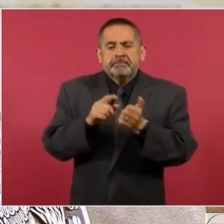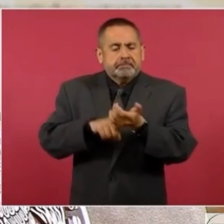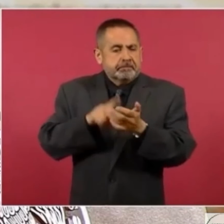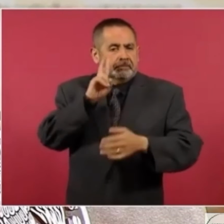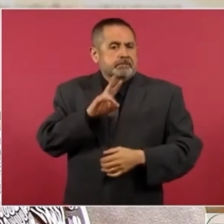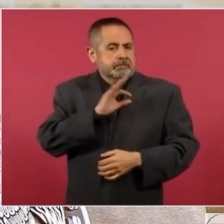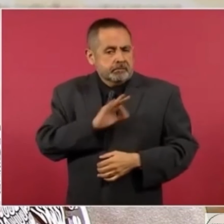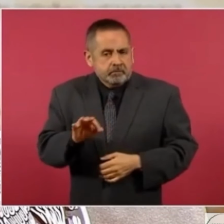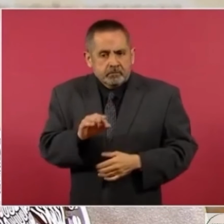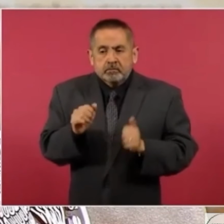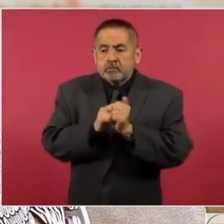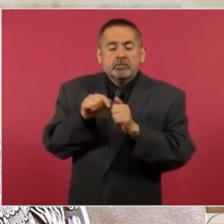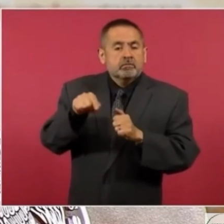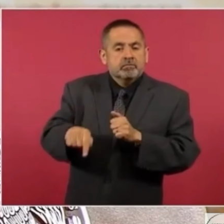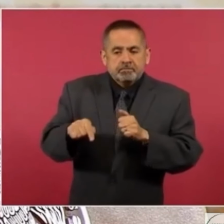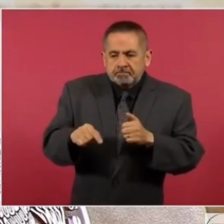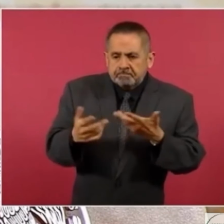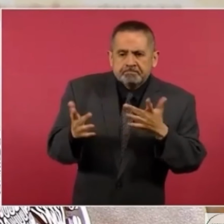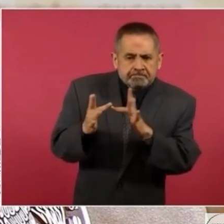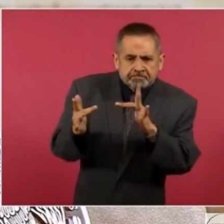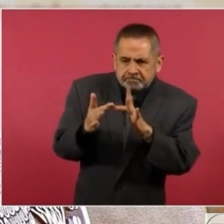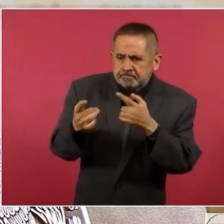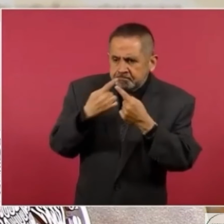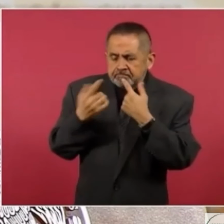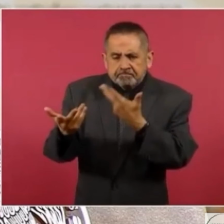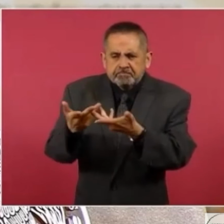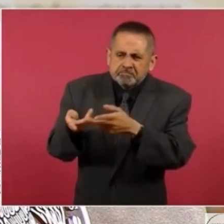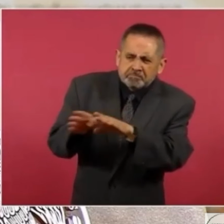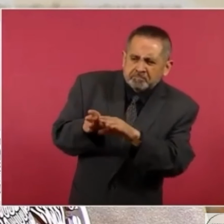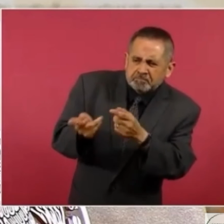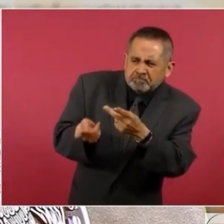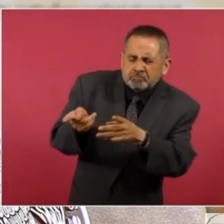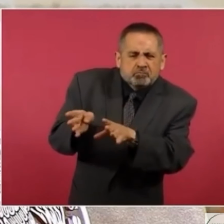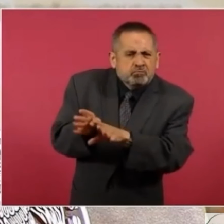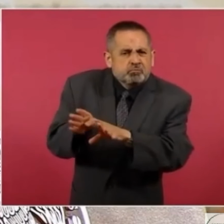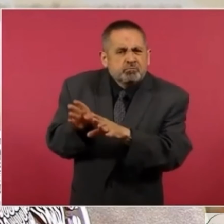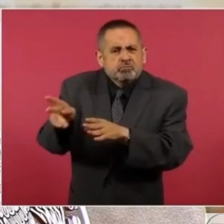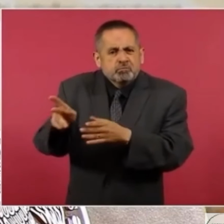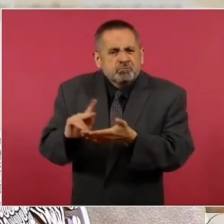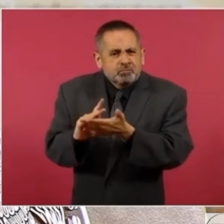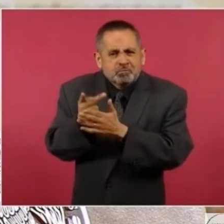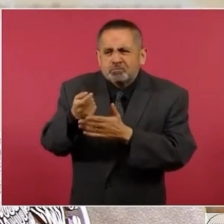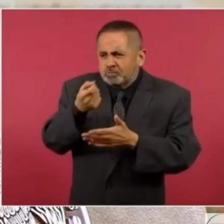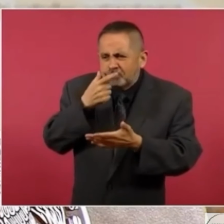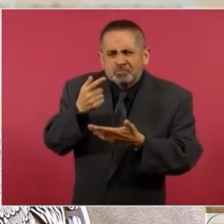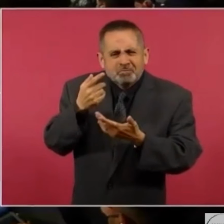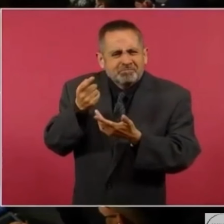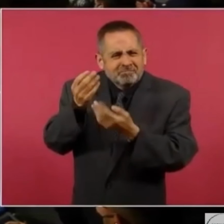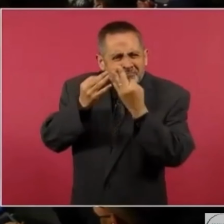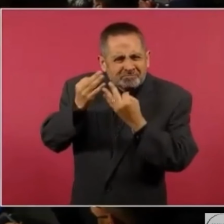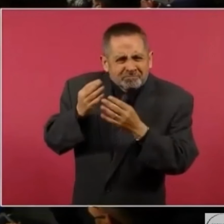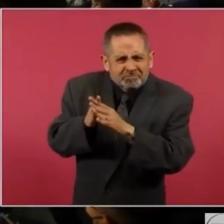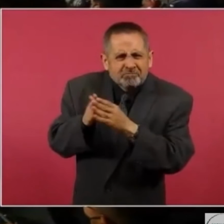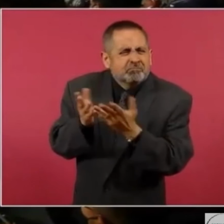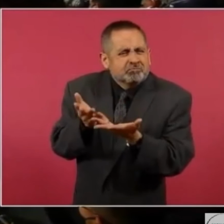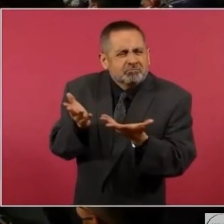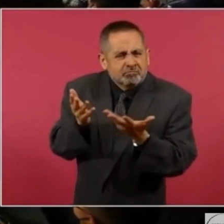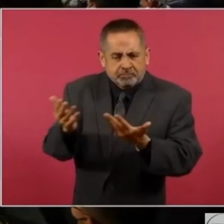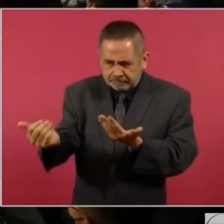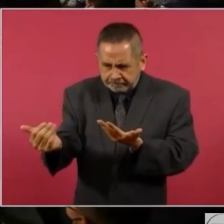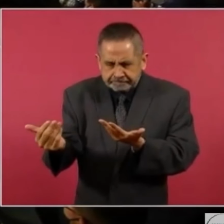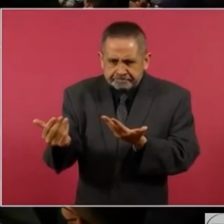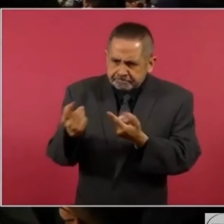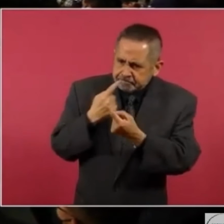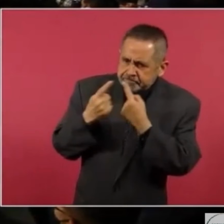las instituciones este encuentro y diálogo con las comunidades para que puedan servir en las prácticas